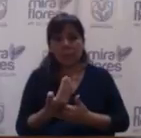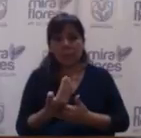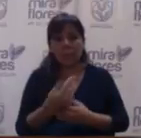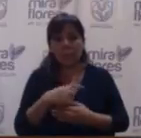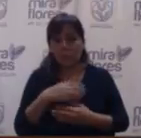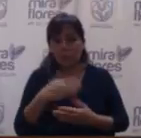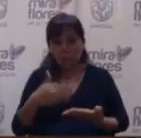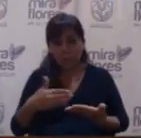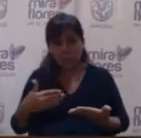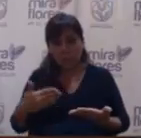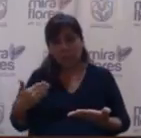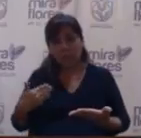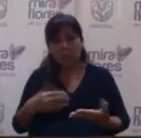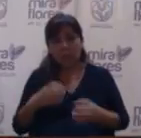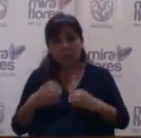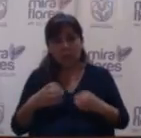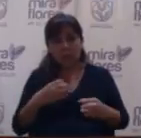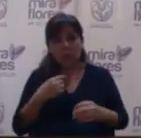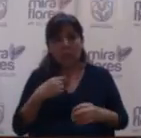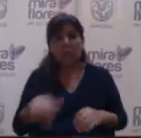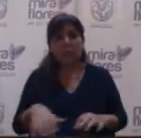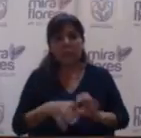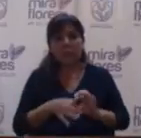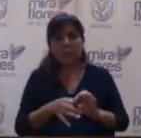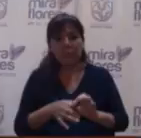consejo que estén a favor, si no se expresan en señal de conformidad.